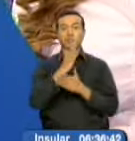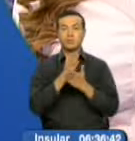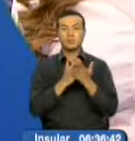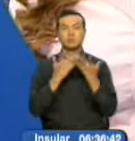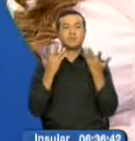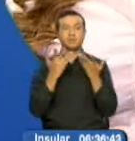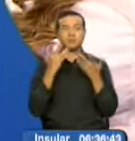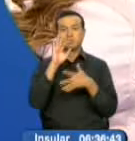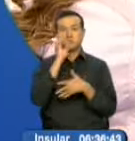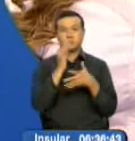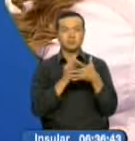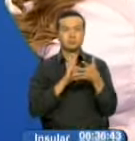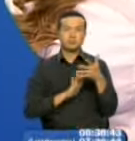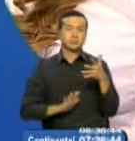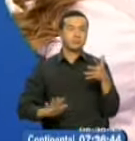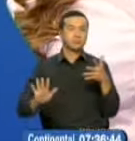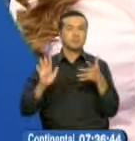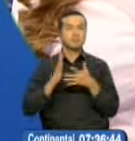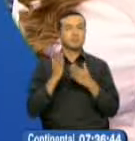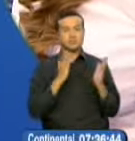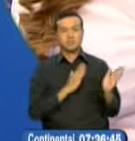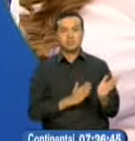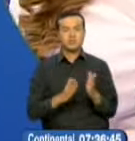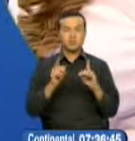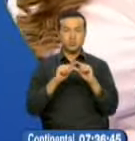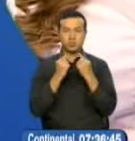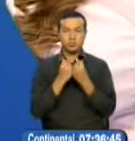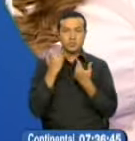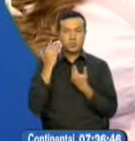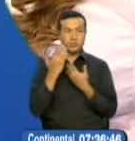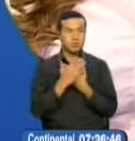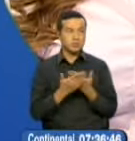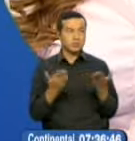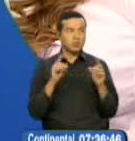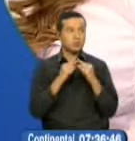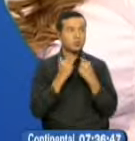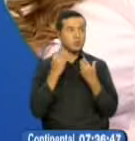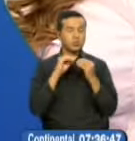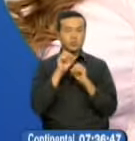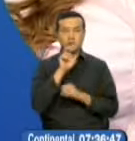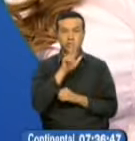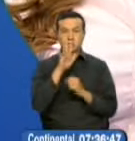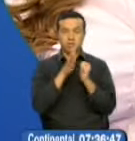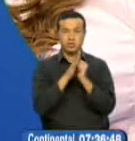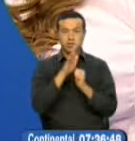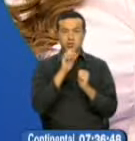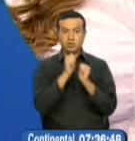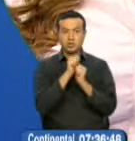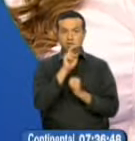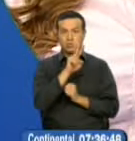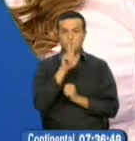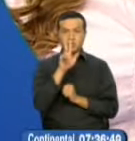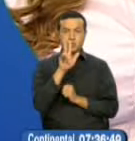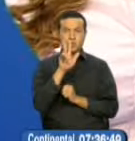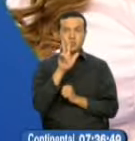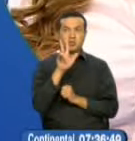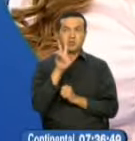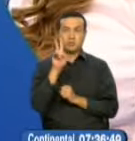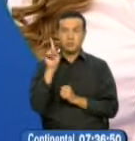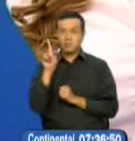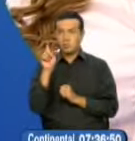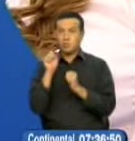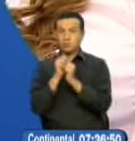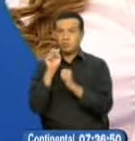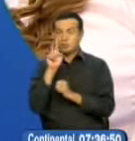recuento de la totalidad de las actas objetadas por los movimientos políticos, la Alianza Creo Suma y también el Movimiento País. Eduardo, buenos días, te escuchamos.